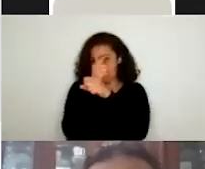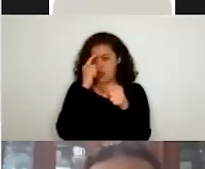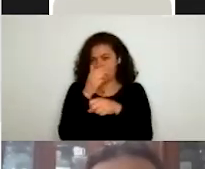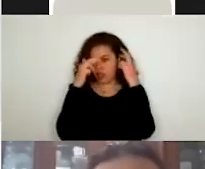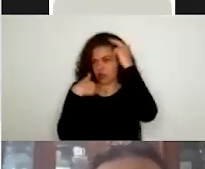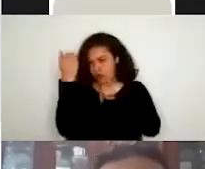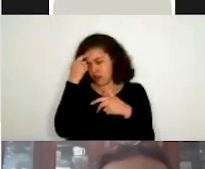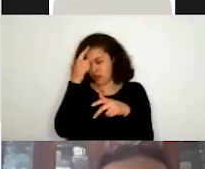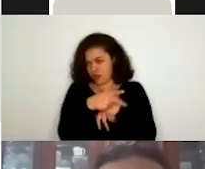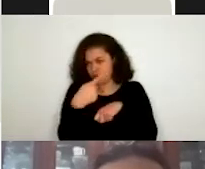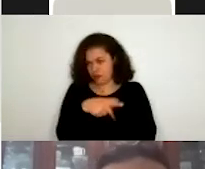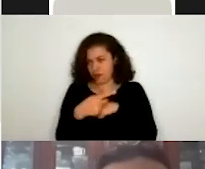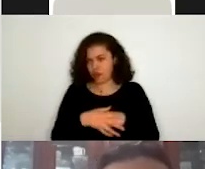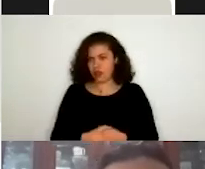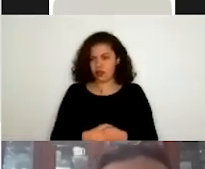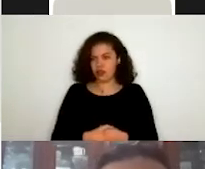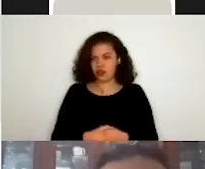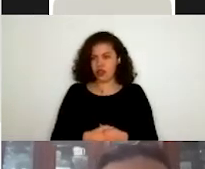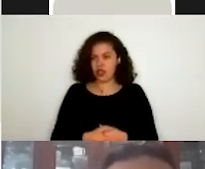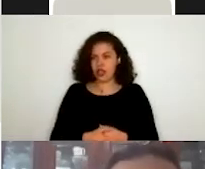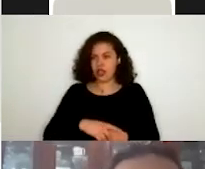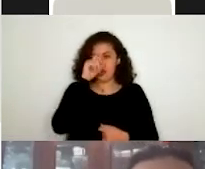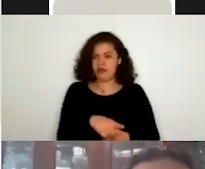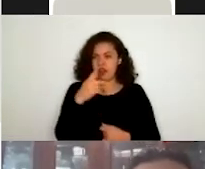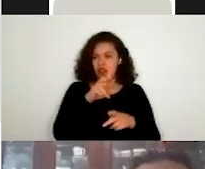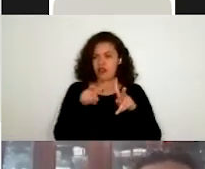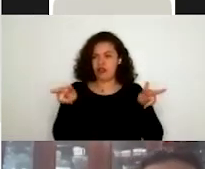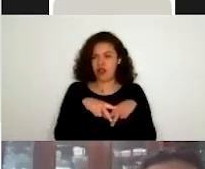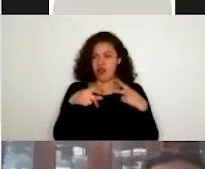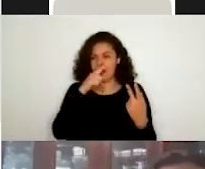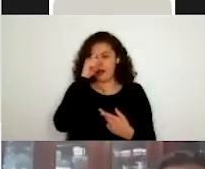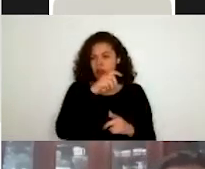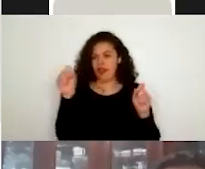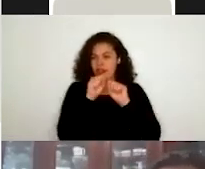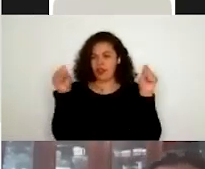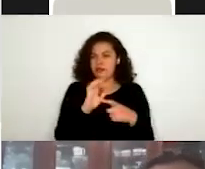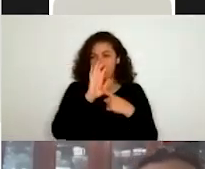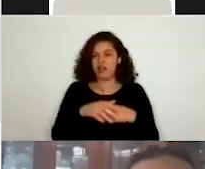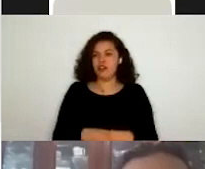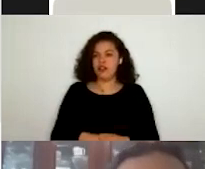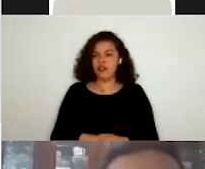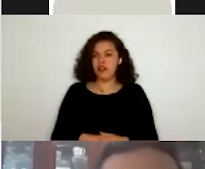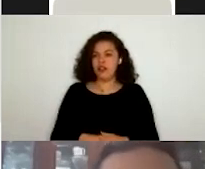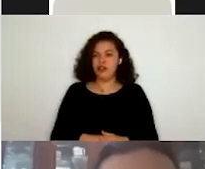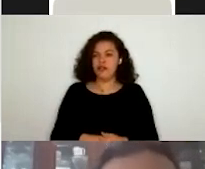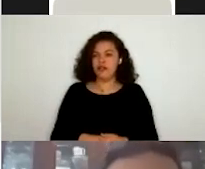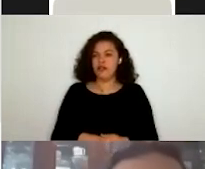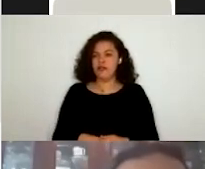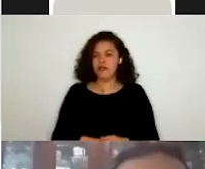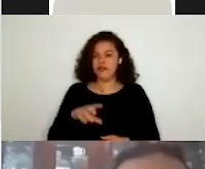de riesgos y la vulnerabilidad de los sistemas expuestos. Ok.